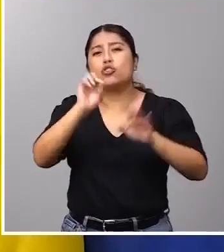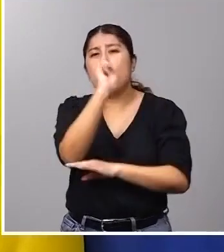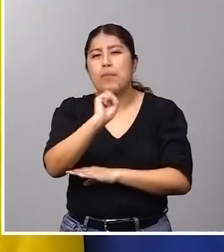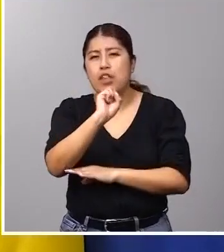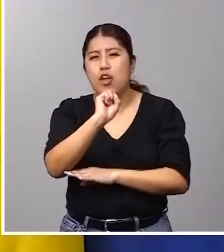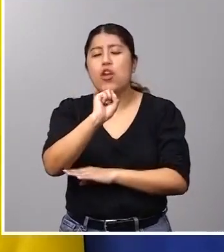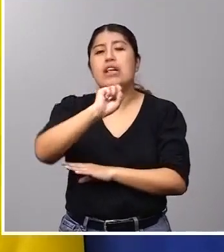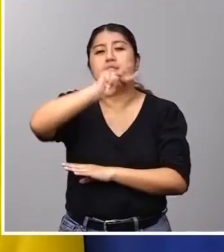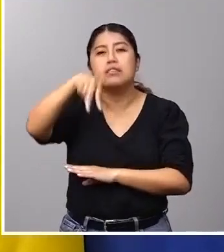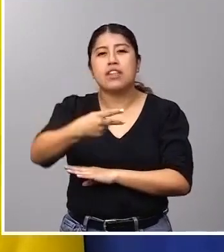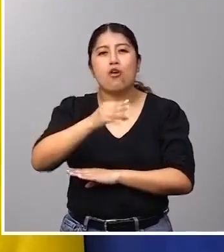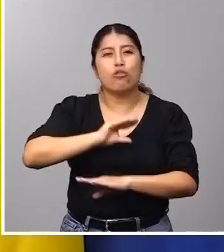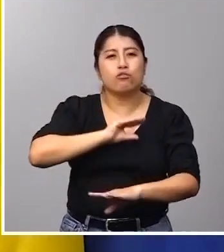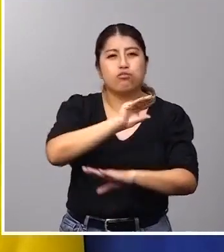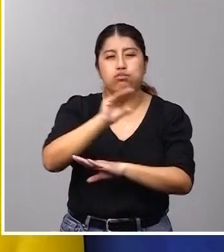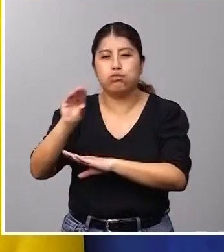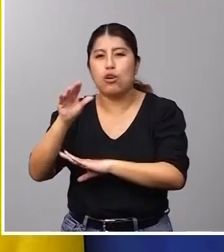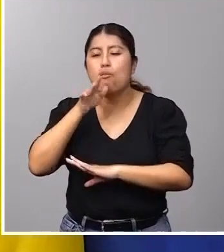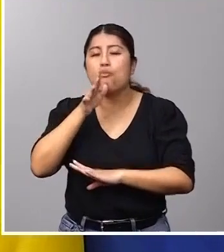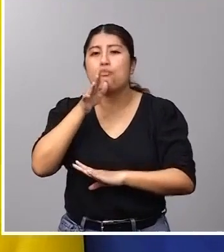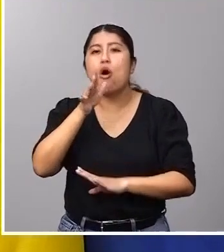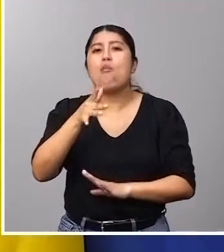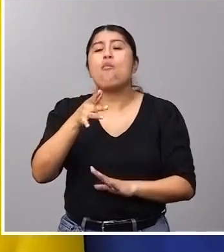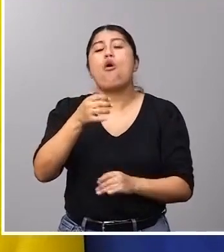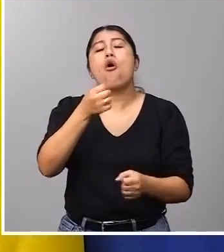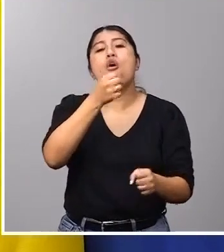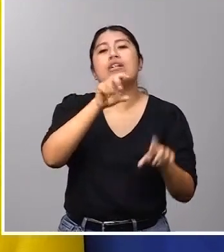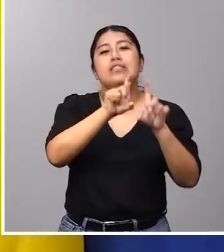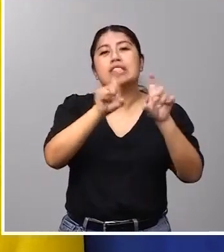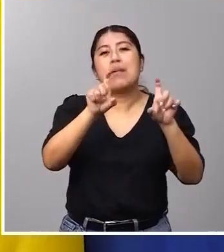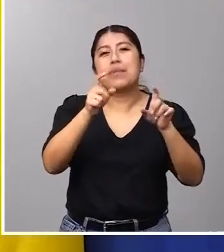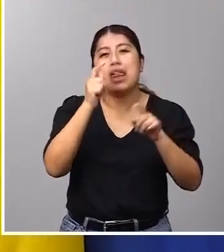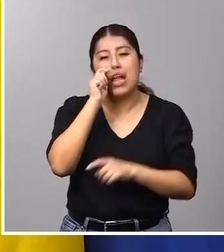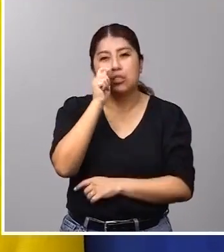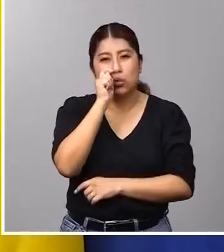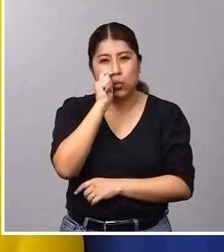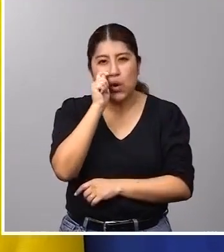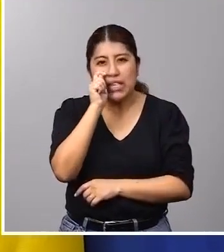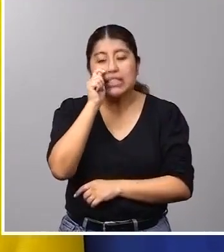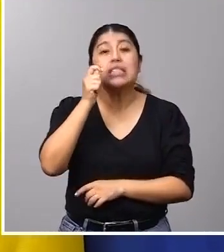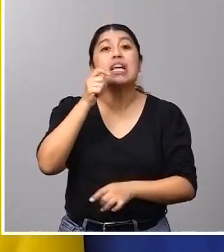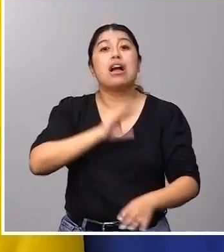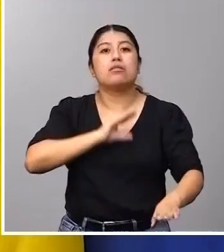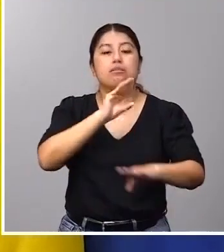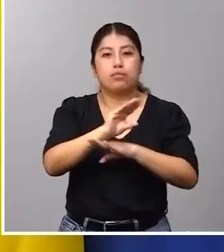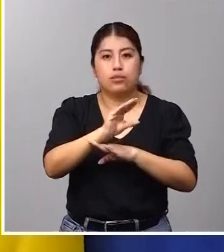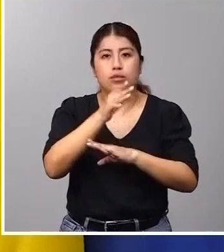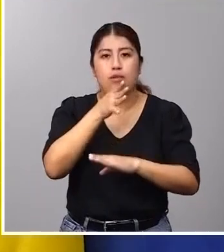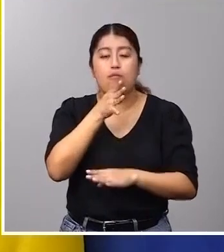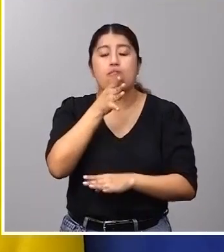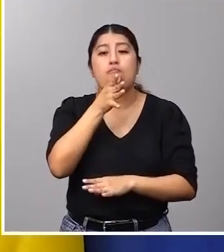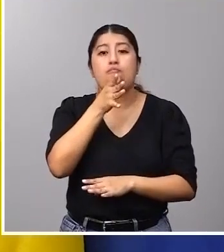mejorar la eficiencia energética de las empresas turísticas con este objetivo con esta inversión queremos